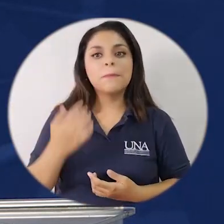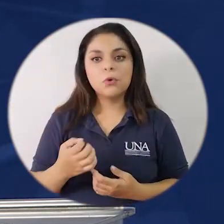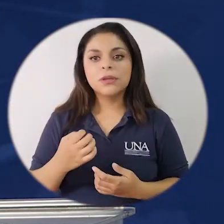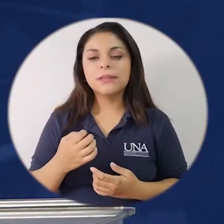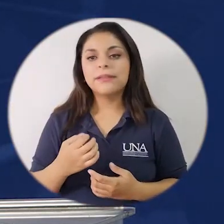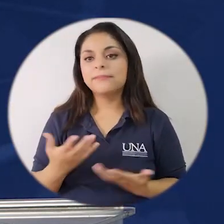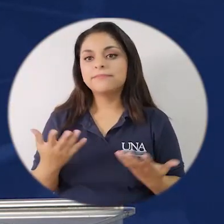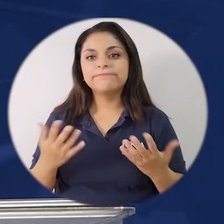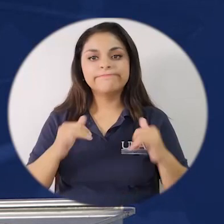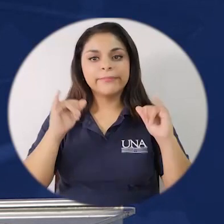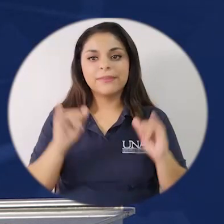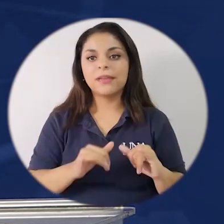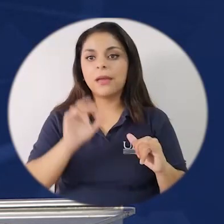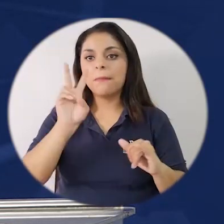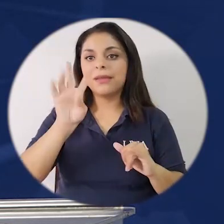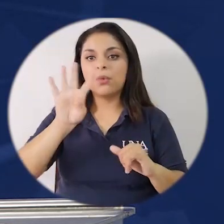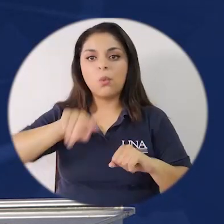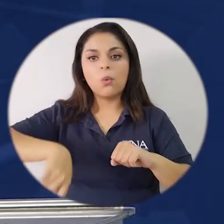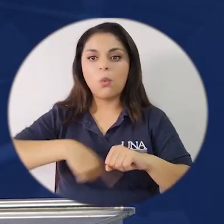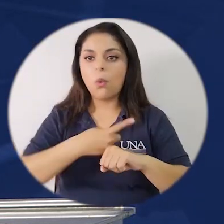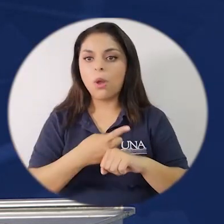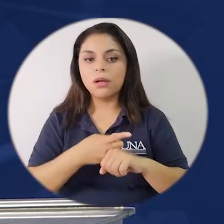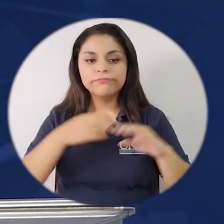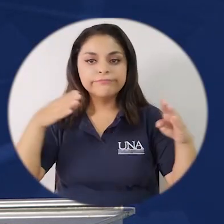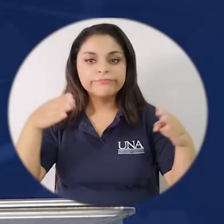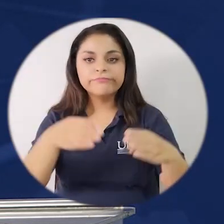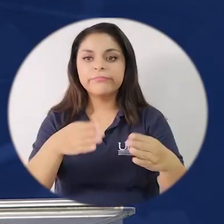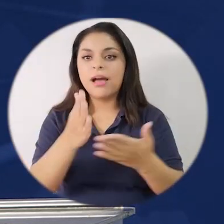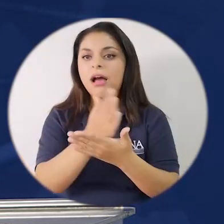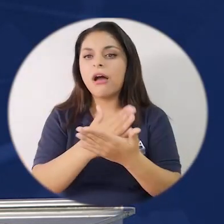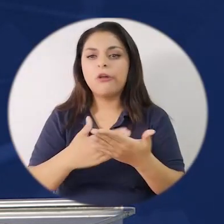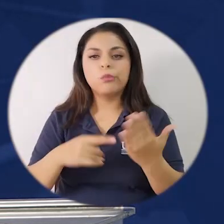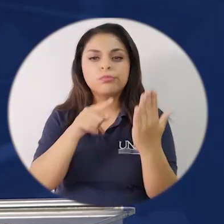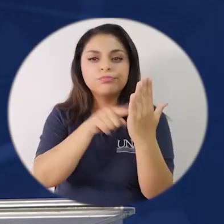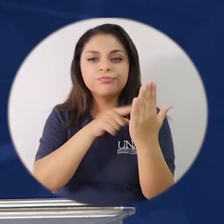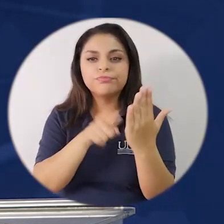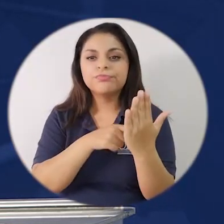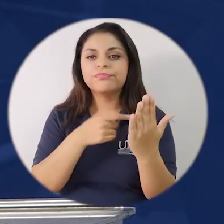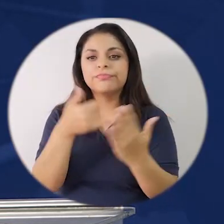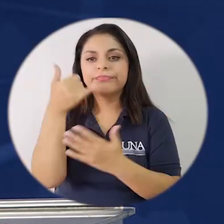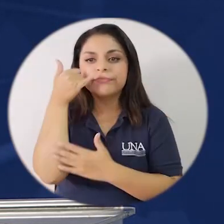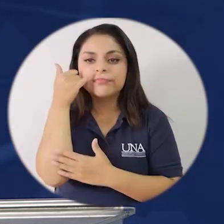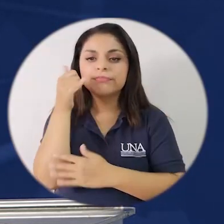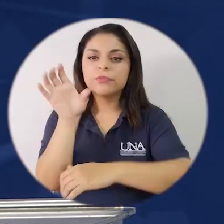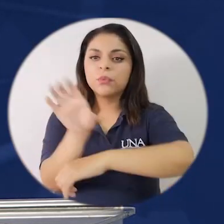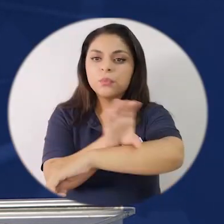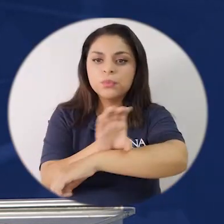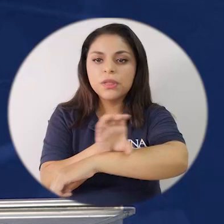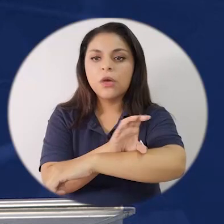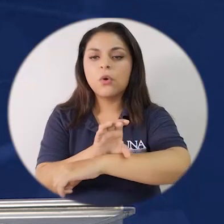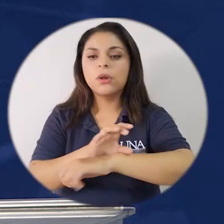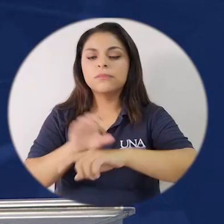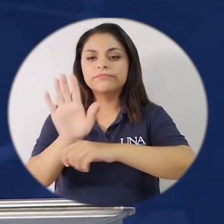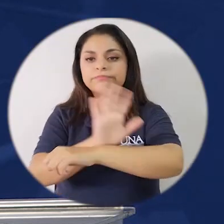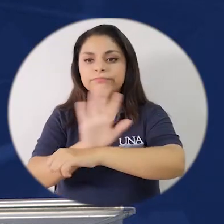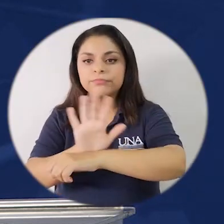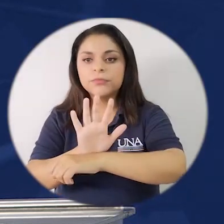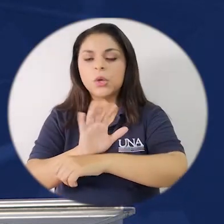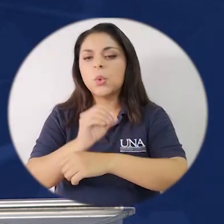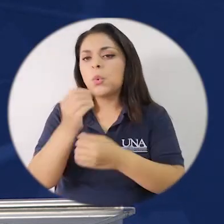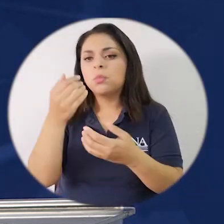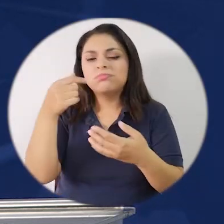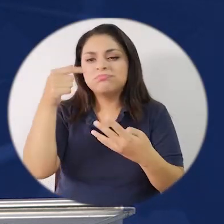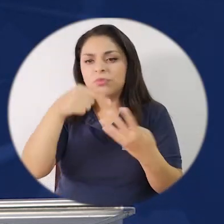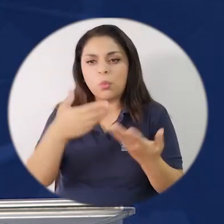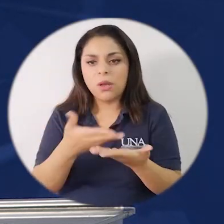difícil, porque pasamos casi que 24/7 pegados a algún tipo de dispositivo, sea el teléfono, sea la computadora,